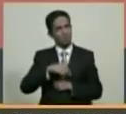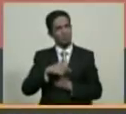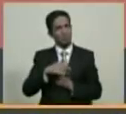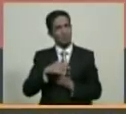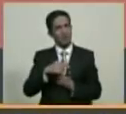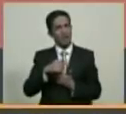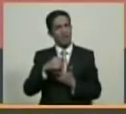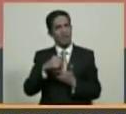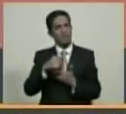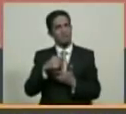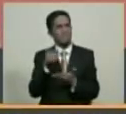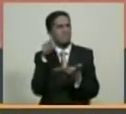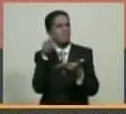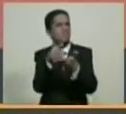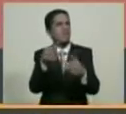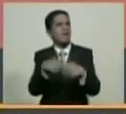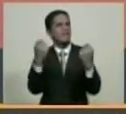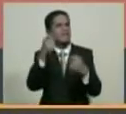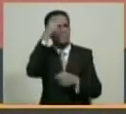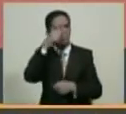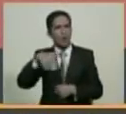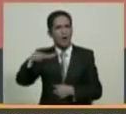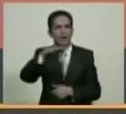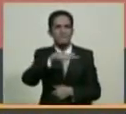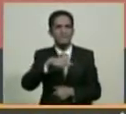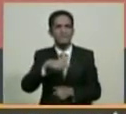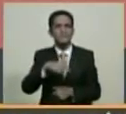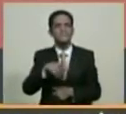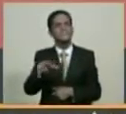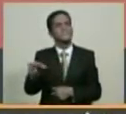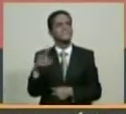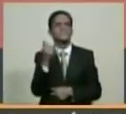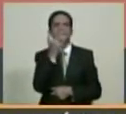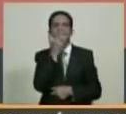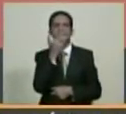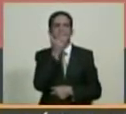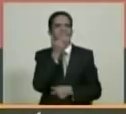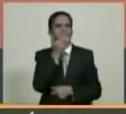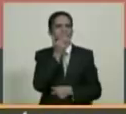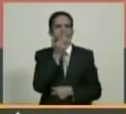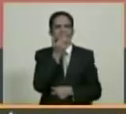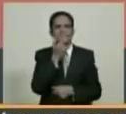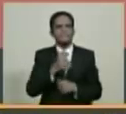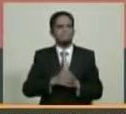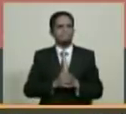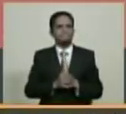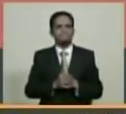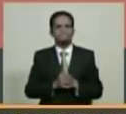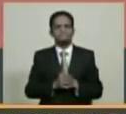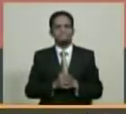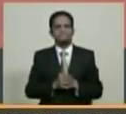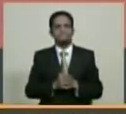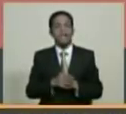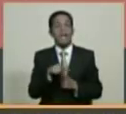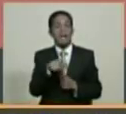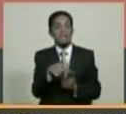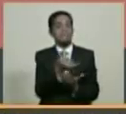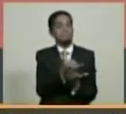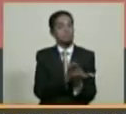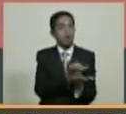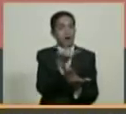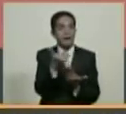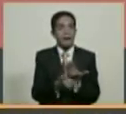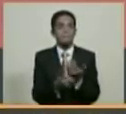antipopulares, contrarias a los intereses del pueblo, se quedaron estrellados es un programa